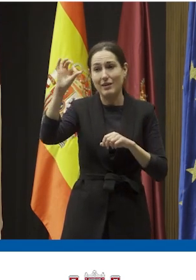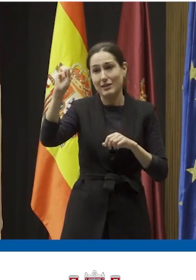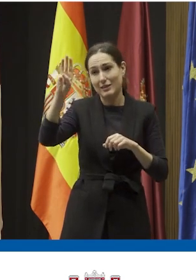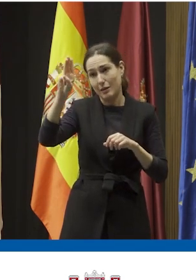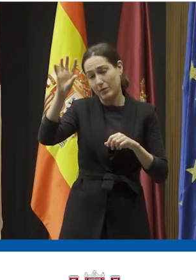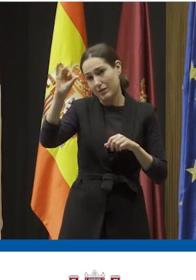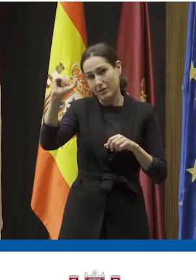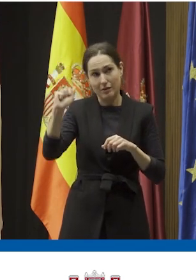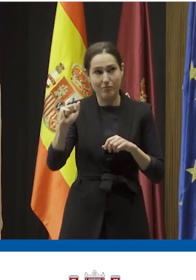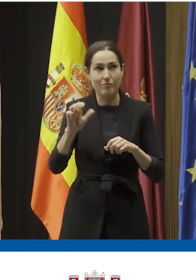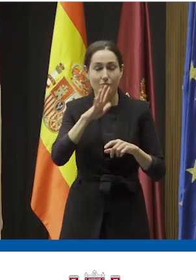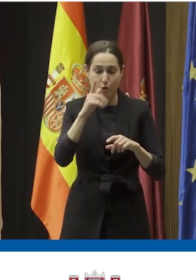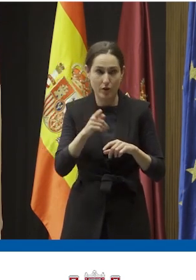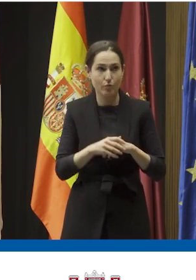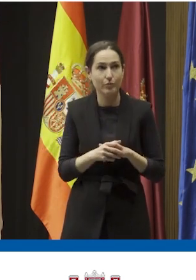similares.